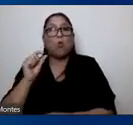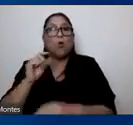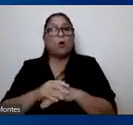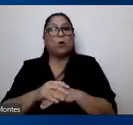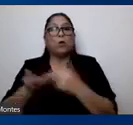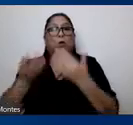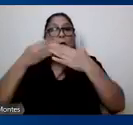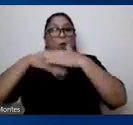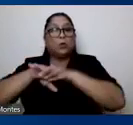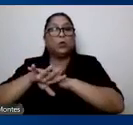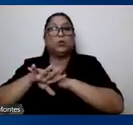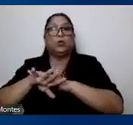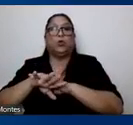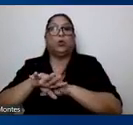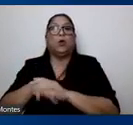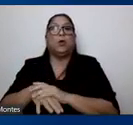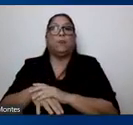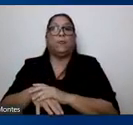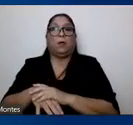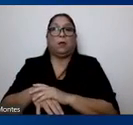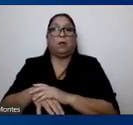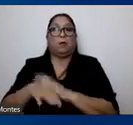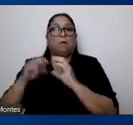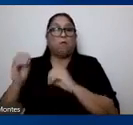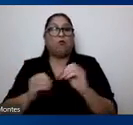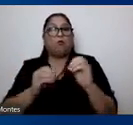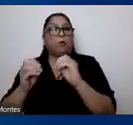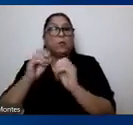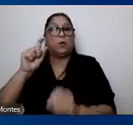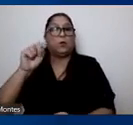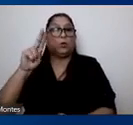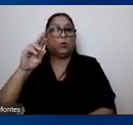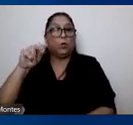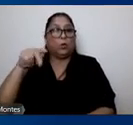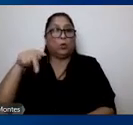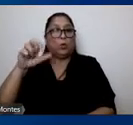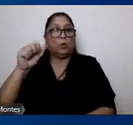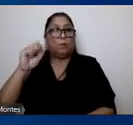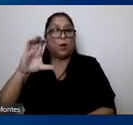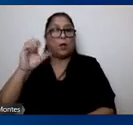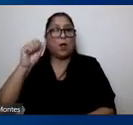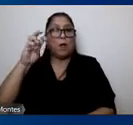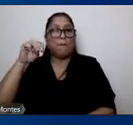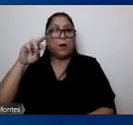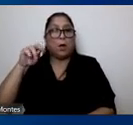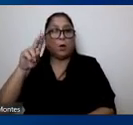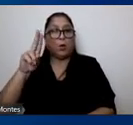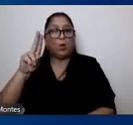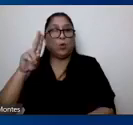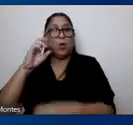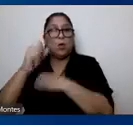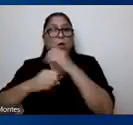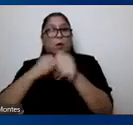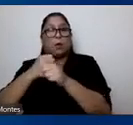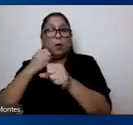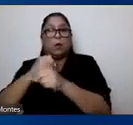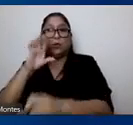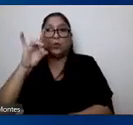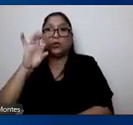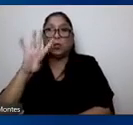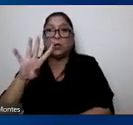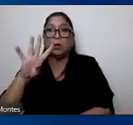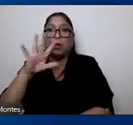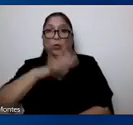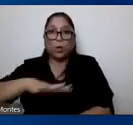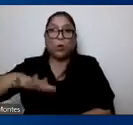del movimiento revolucionario Tupac Amaru, como les mencioné, que inicia pues, a mediados del año 84, se desarrolla en áreas